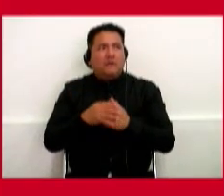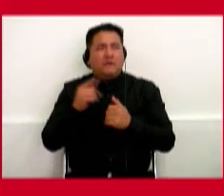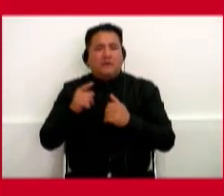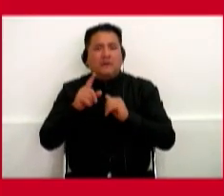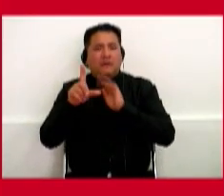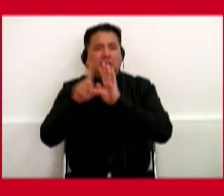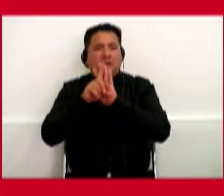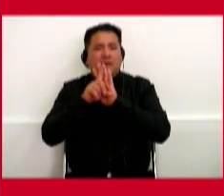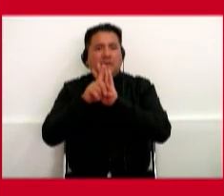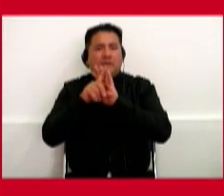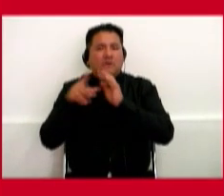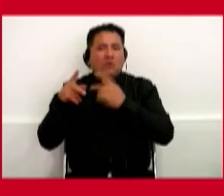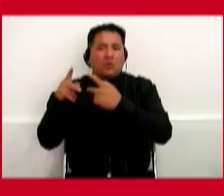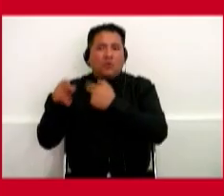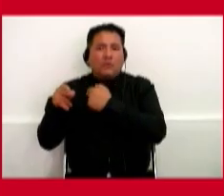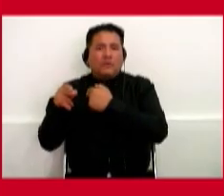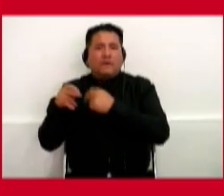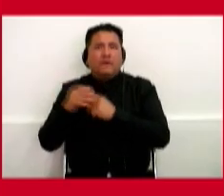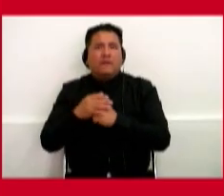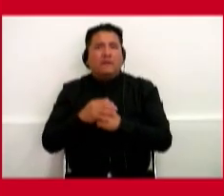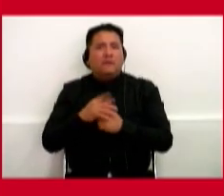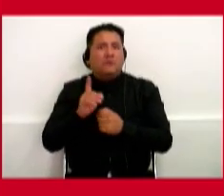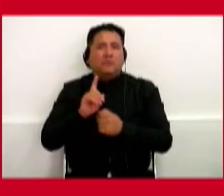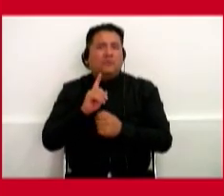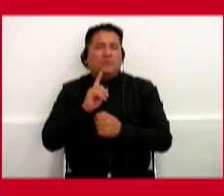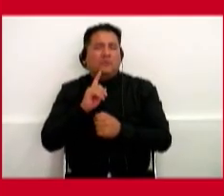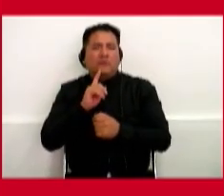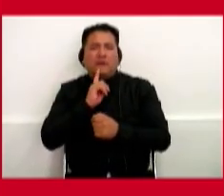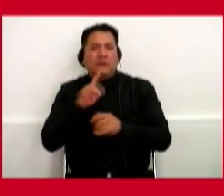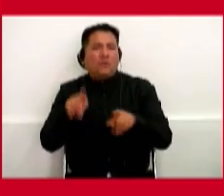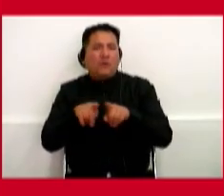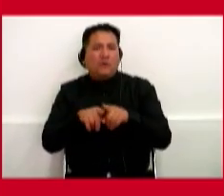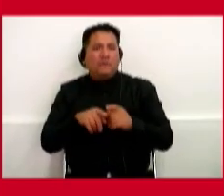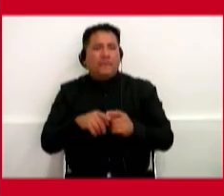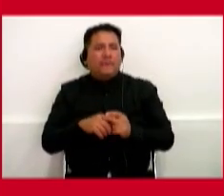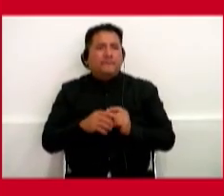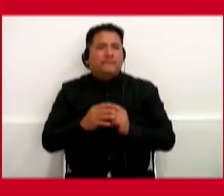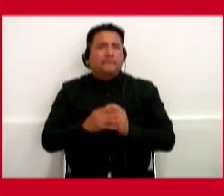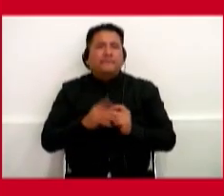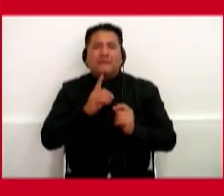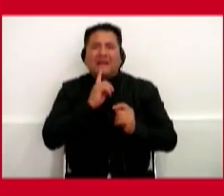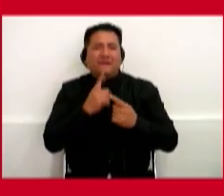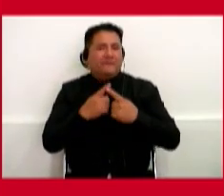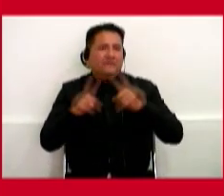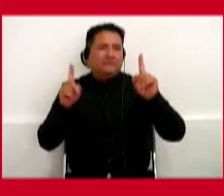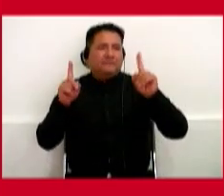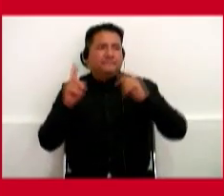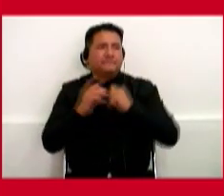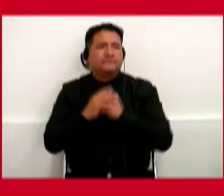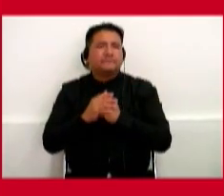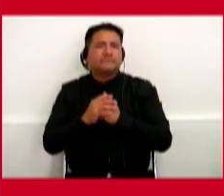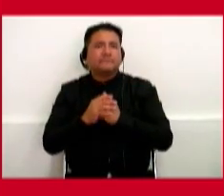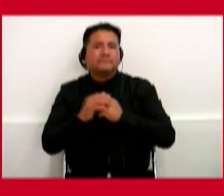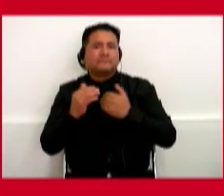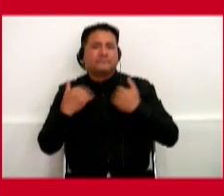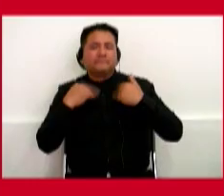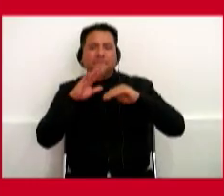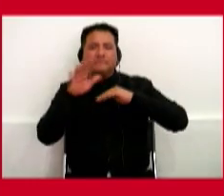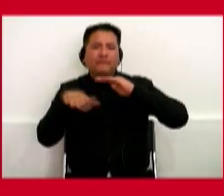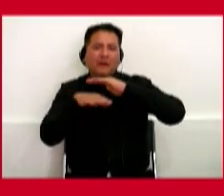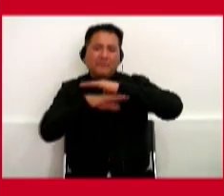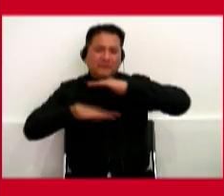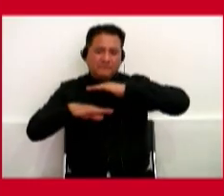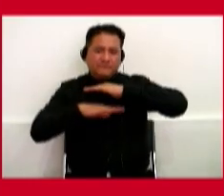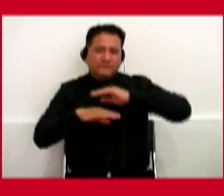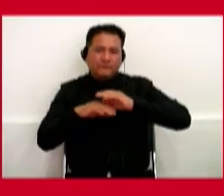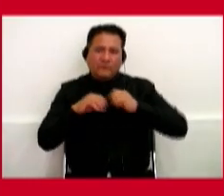corte no es completamente diferente al ritmo de producción y que tener una base sólida de OPEX, de CAPEX, de Sustaining CAPEX